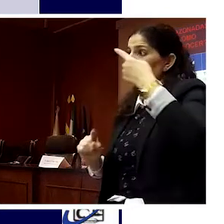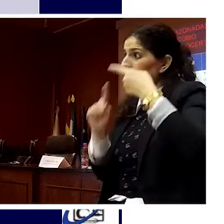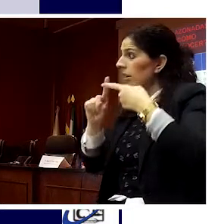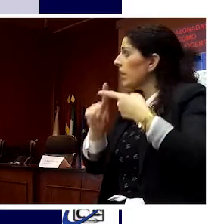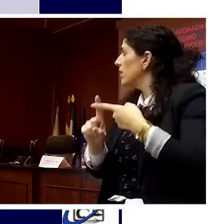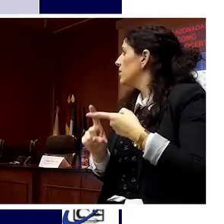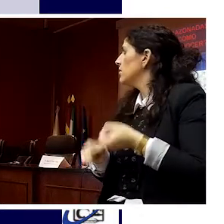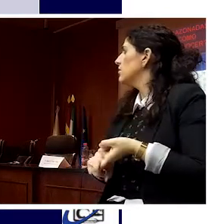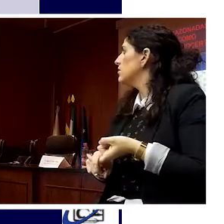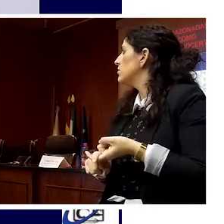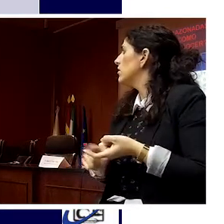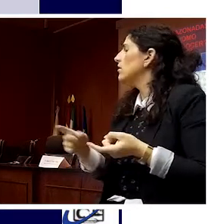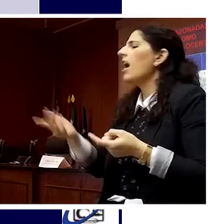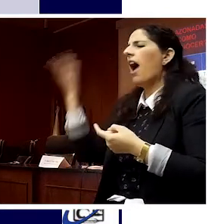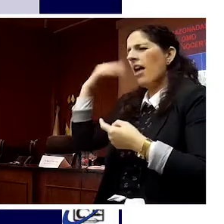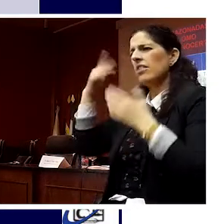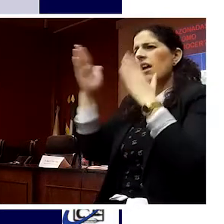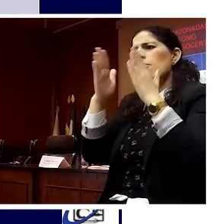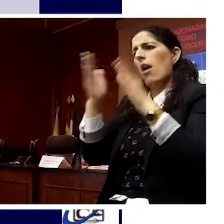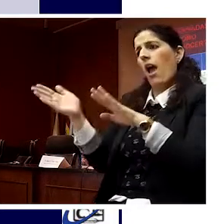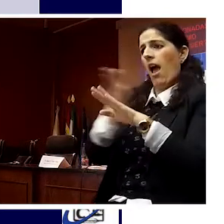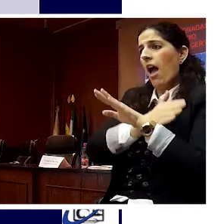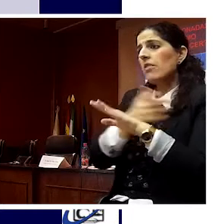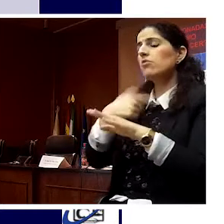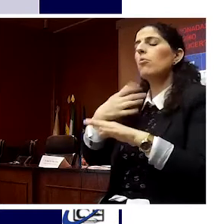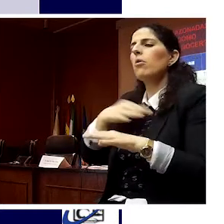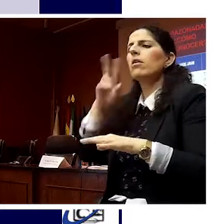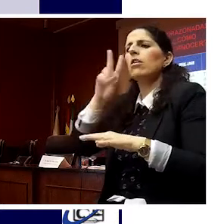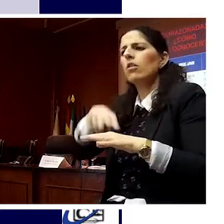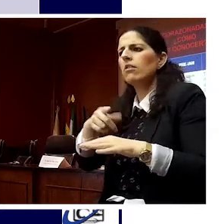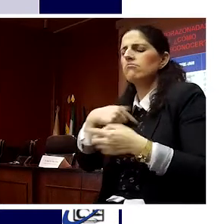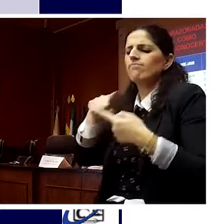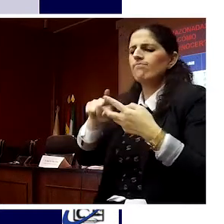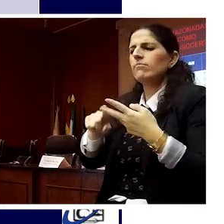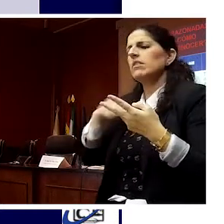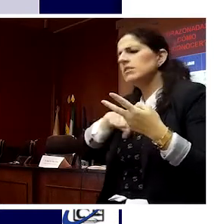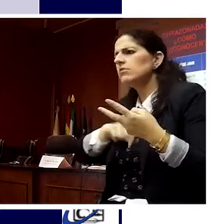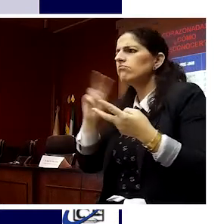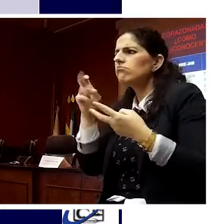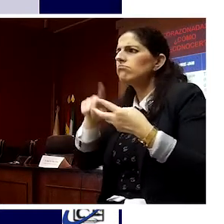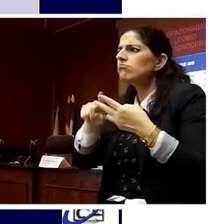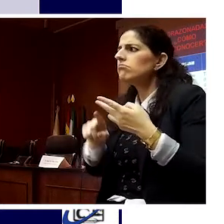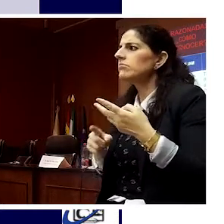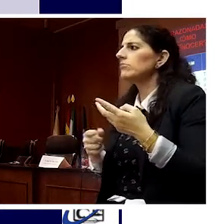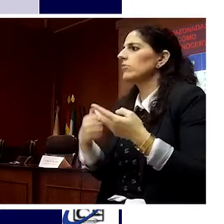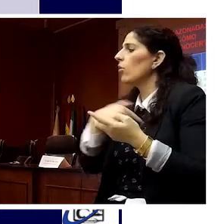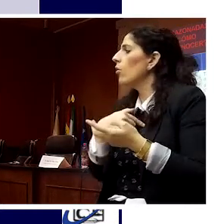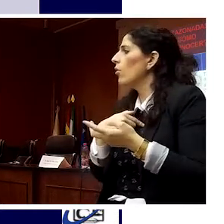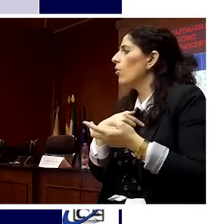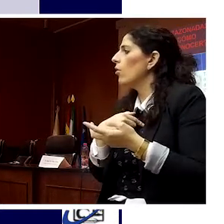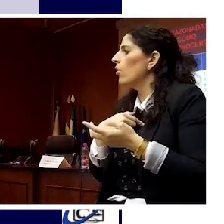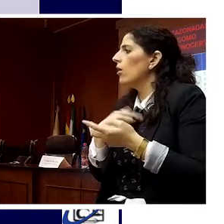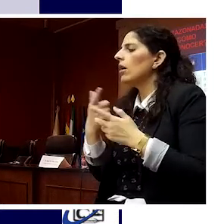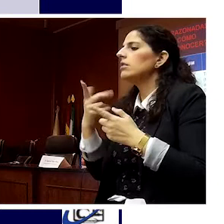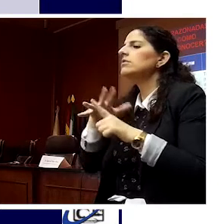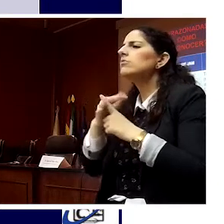que es un tiempo antes que podemos reconocer por una serie de síntomas. Cuando la situación